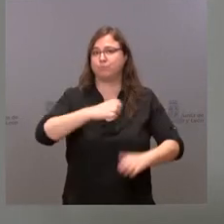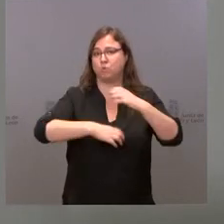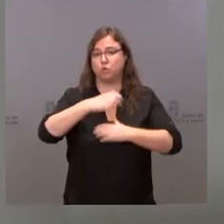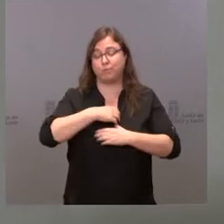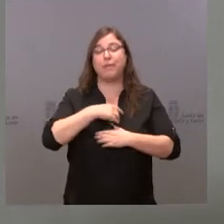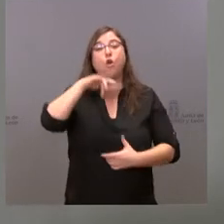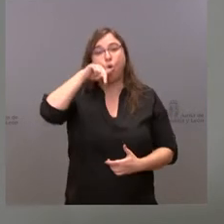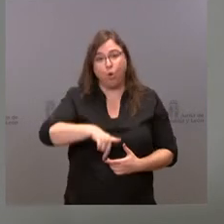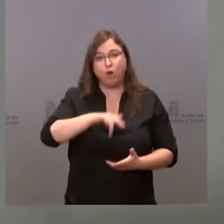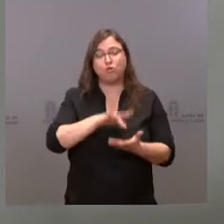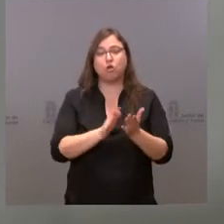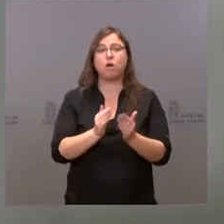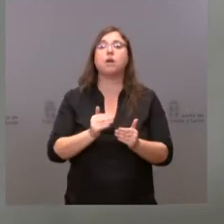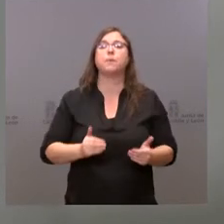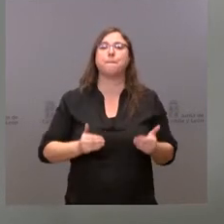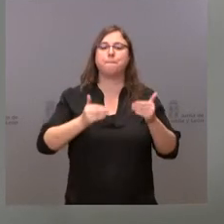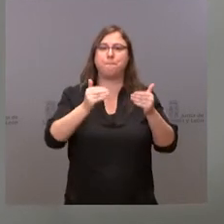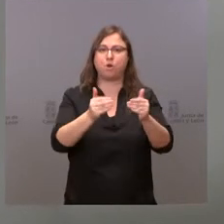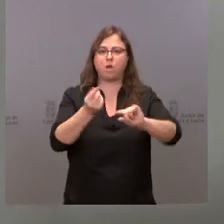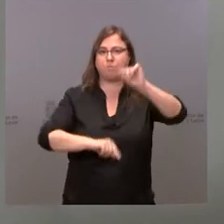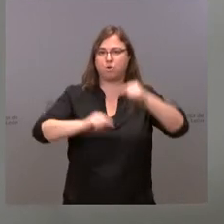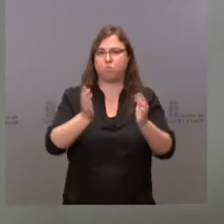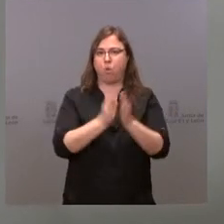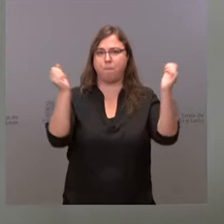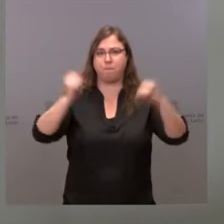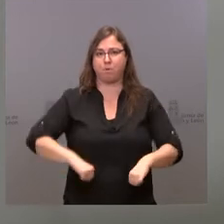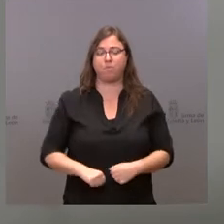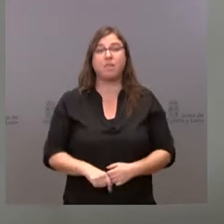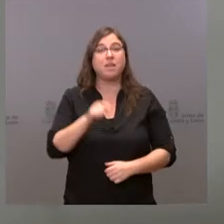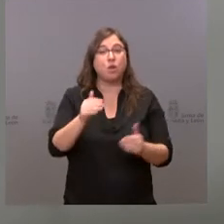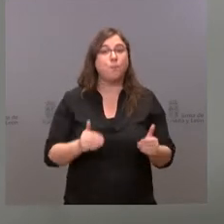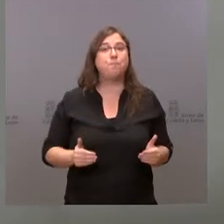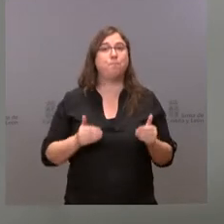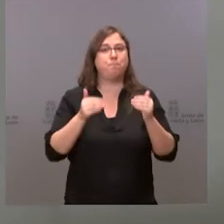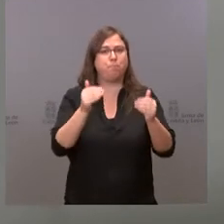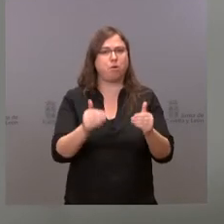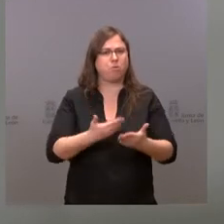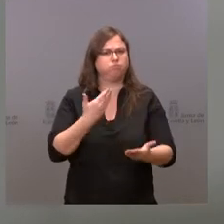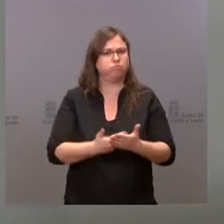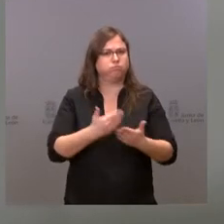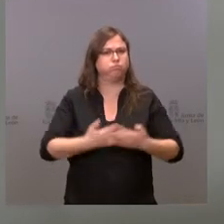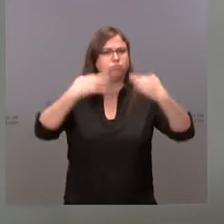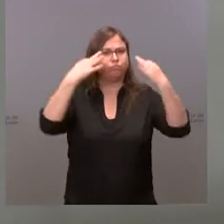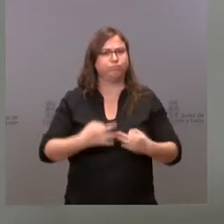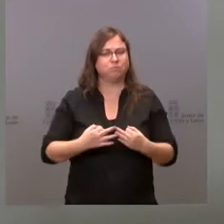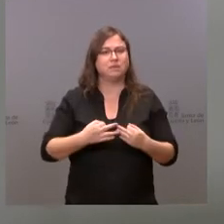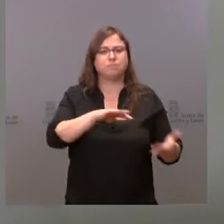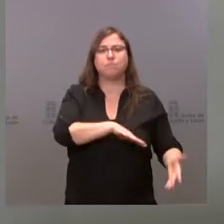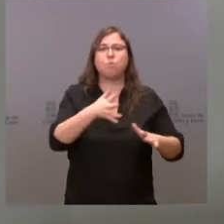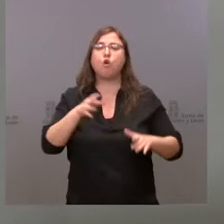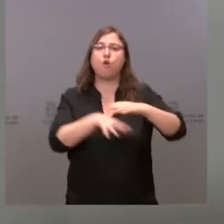prórroga una prórroga que es muy importante señalar que sí que garantiza en su integridad la ejecución de los